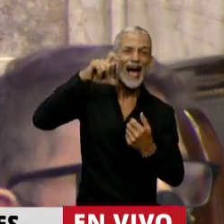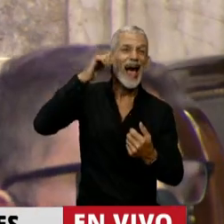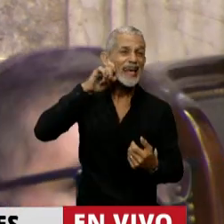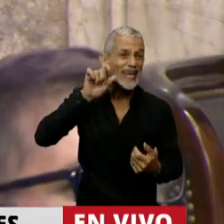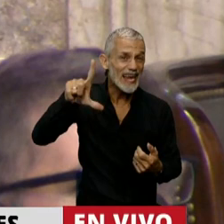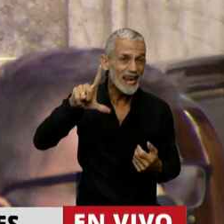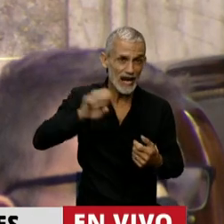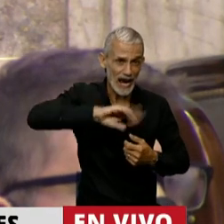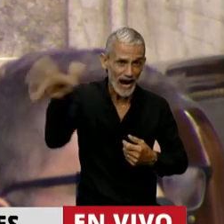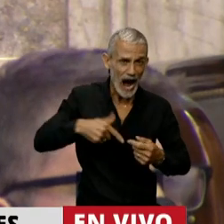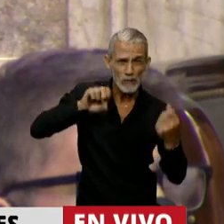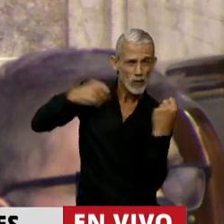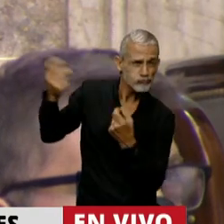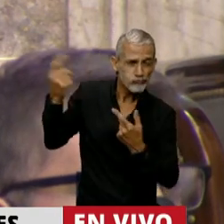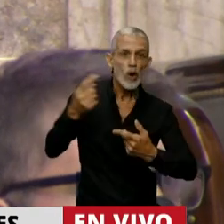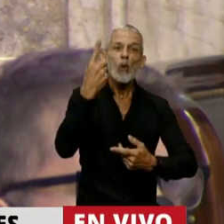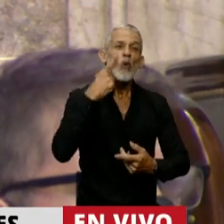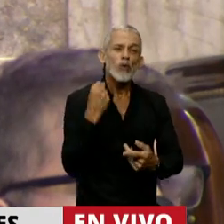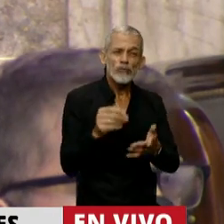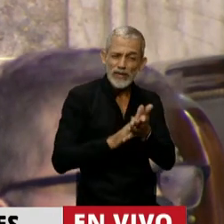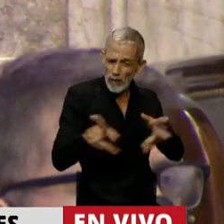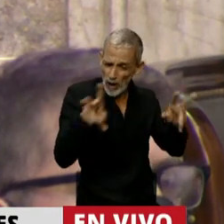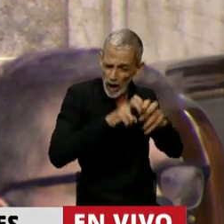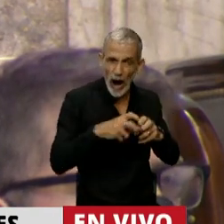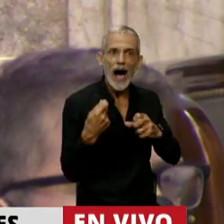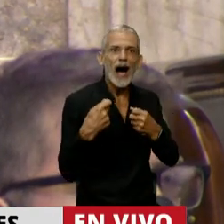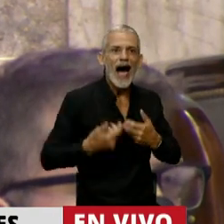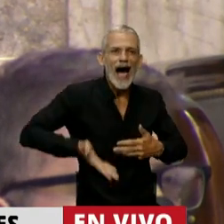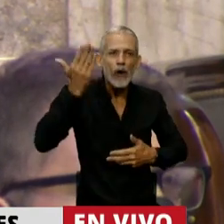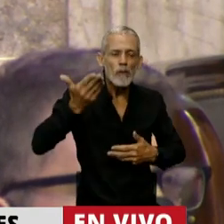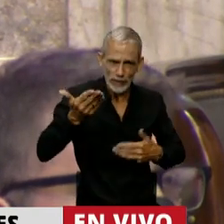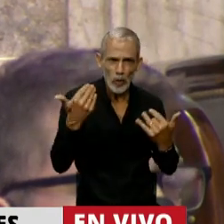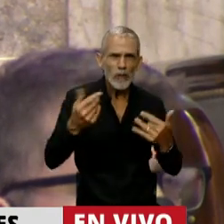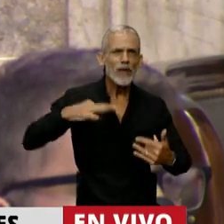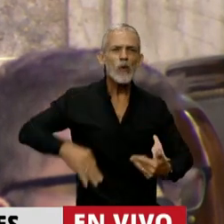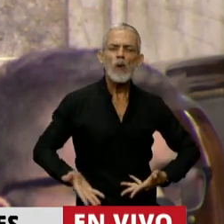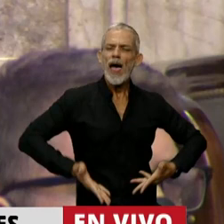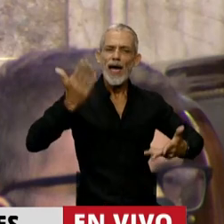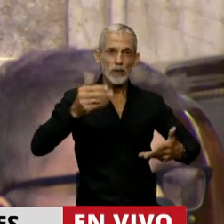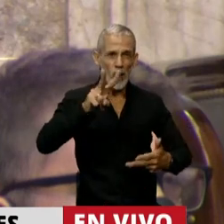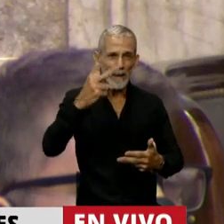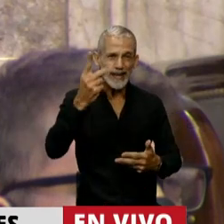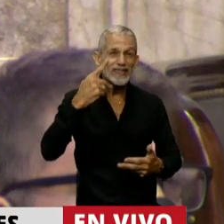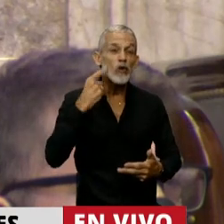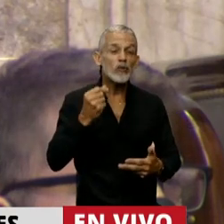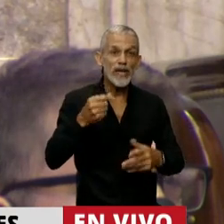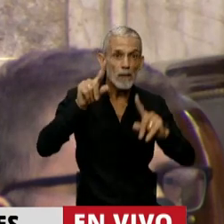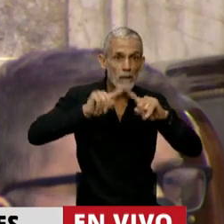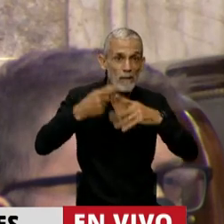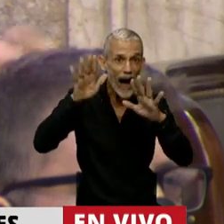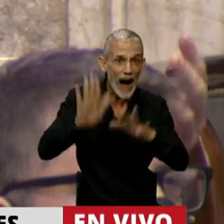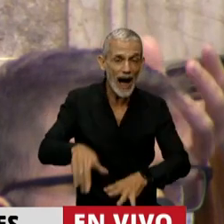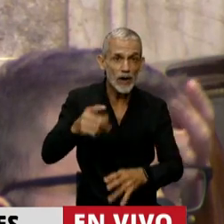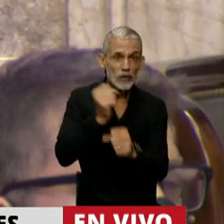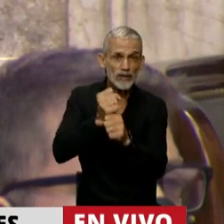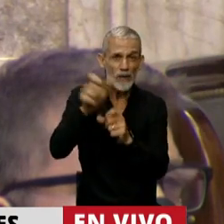Bungibor, que con un día de facturación le pueden dar el aumento a todos sus trabajadores, pero hace 21 días que están de paro